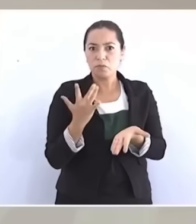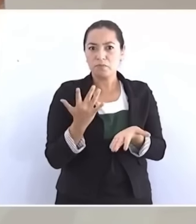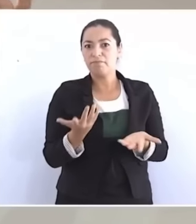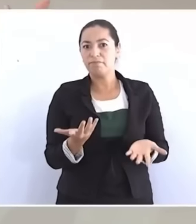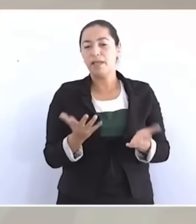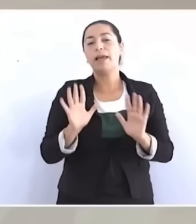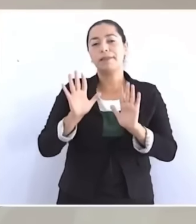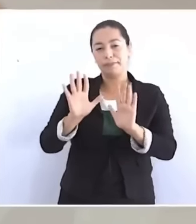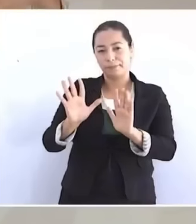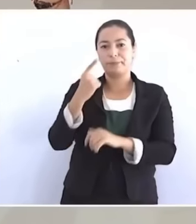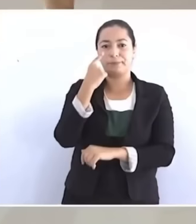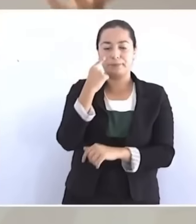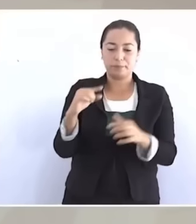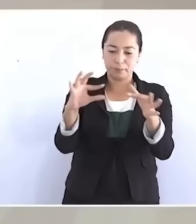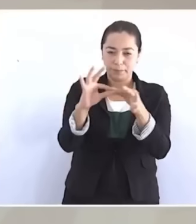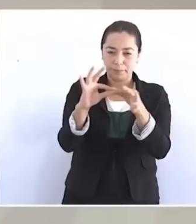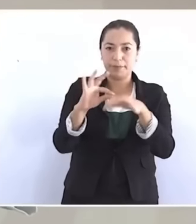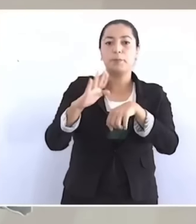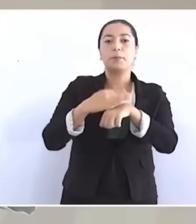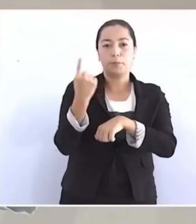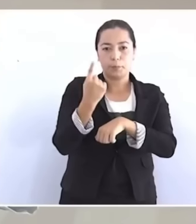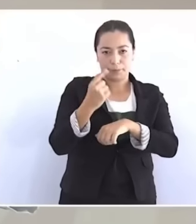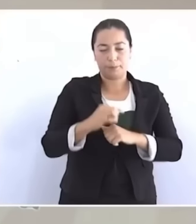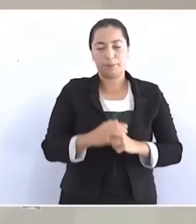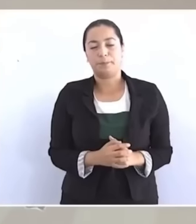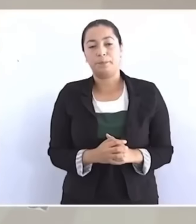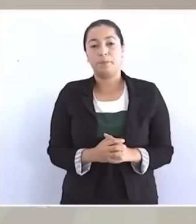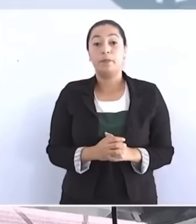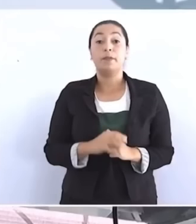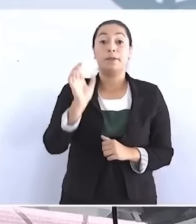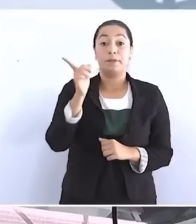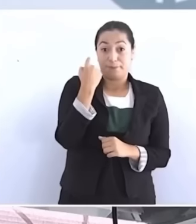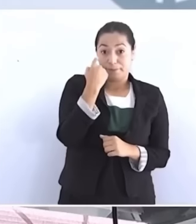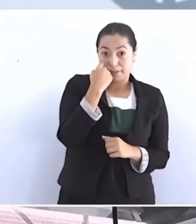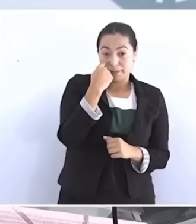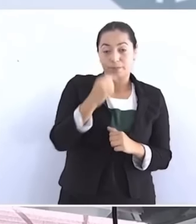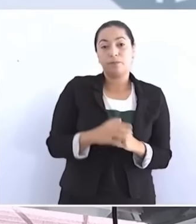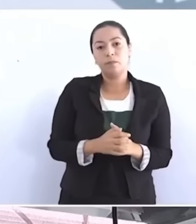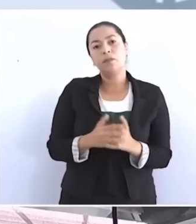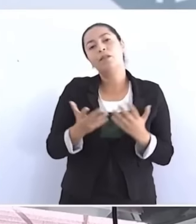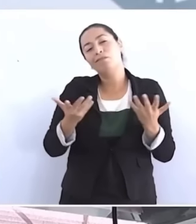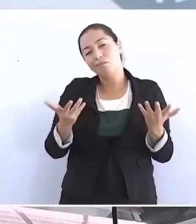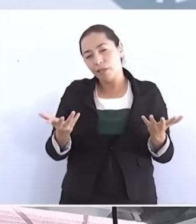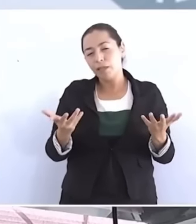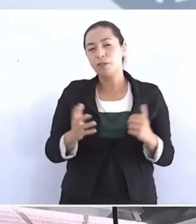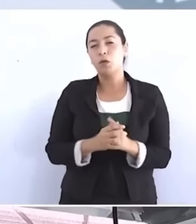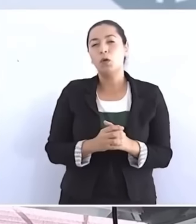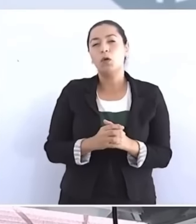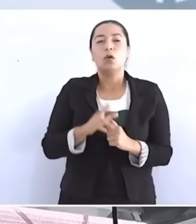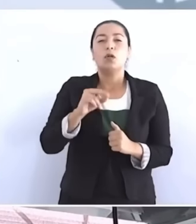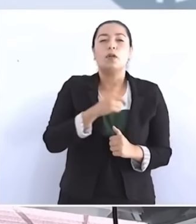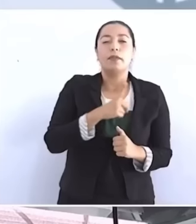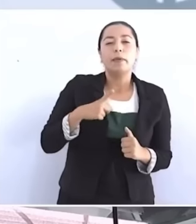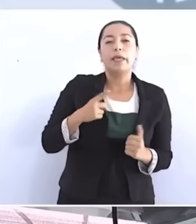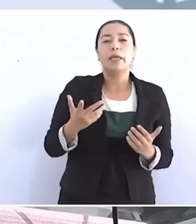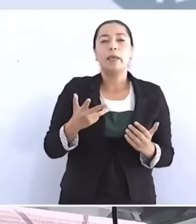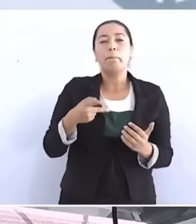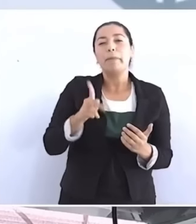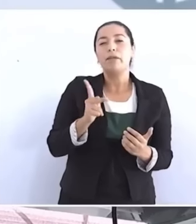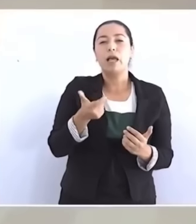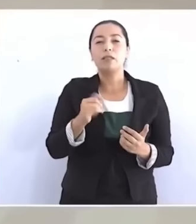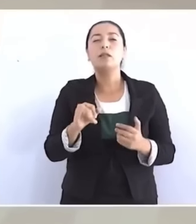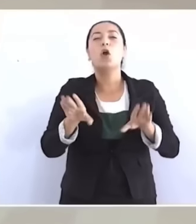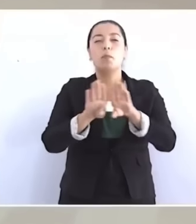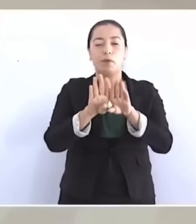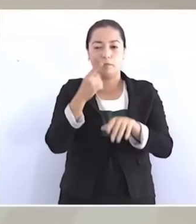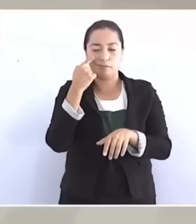Les voy a explicar por qué, o les vamos. Fíjense. Aunque no debería ser así, ¿quiénes